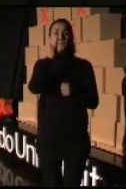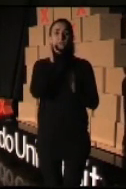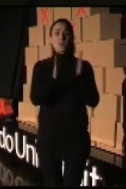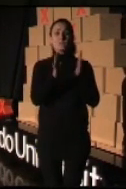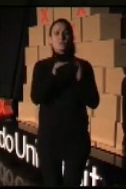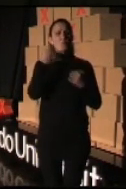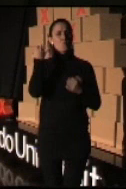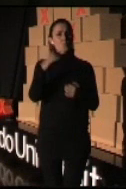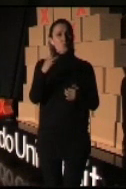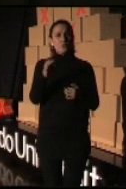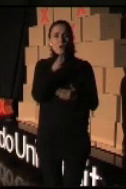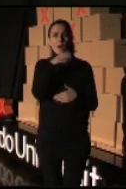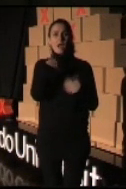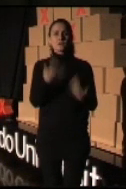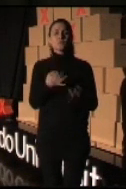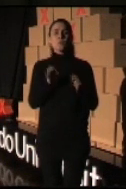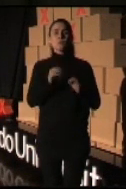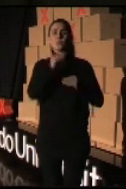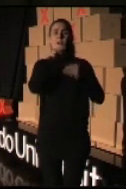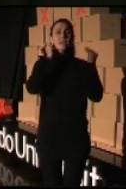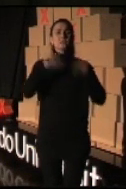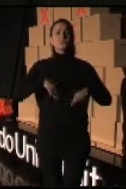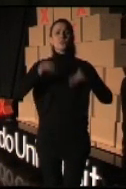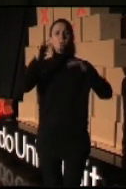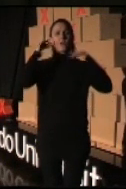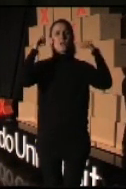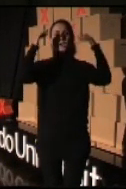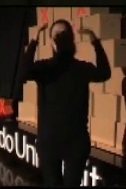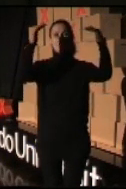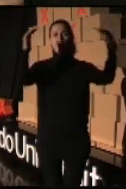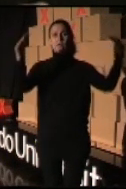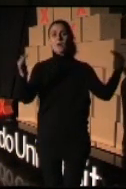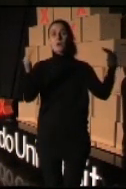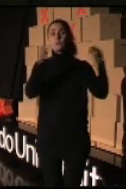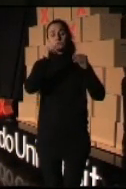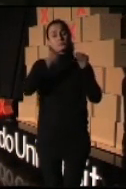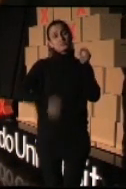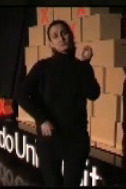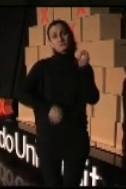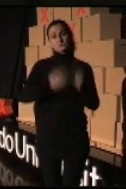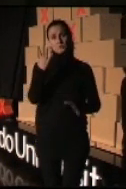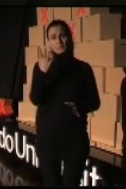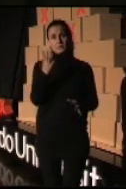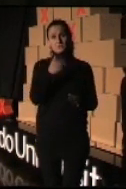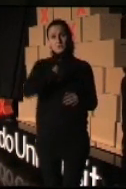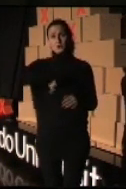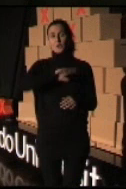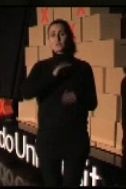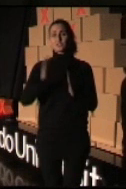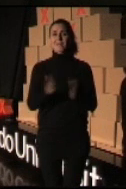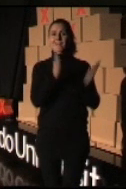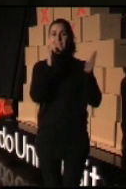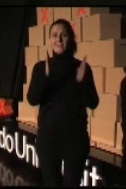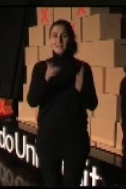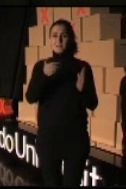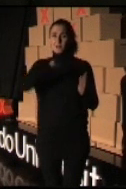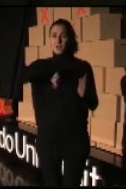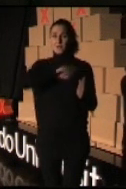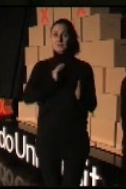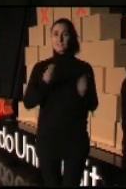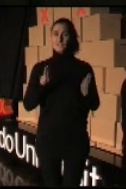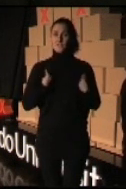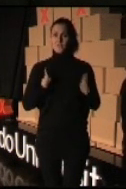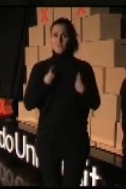viviendo en la historia del universo y que tenemos la suerte de que se está produciendo durante nuestra generación, durante el momento en el que estamos vivos